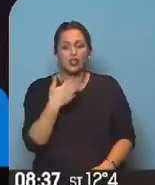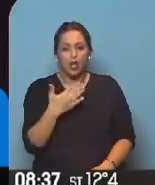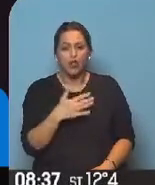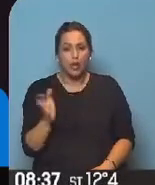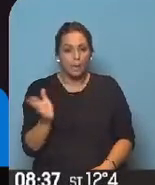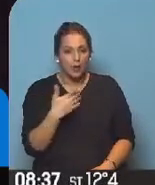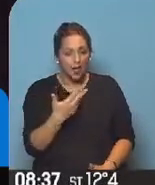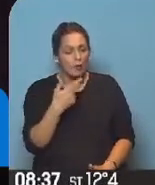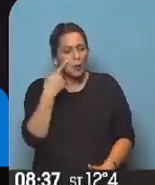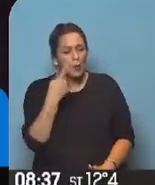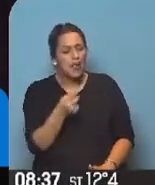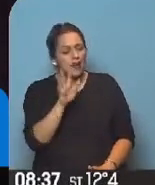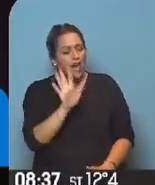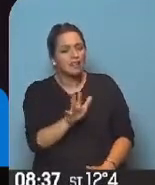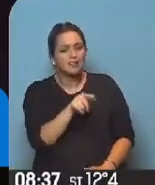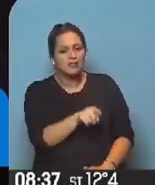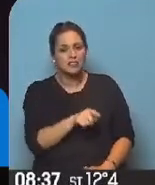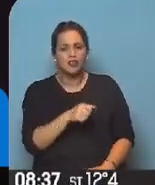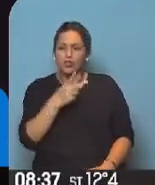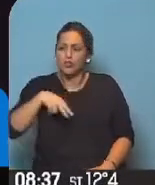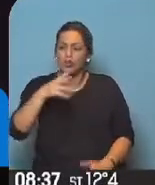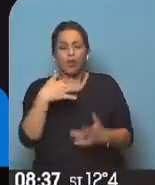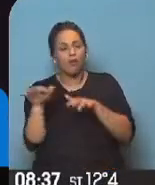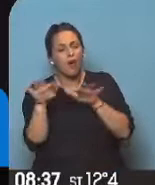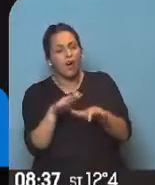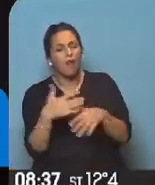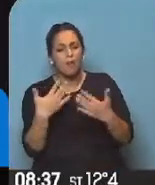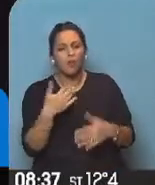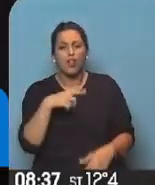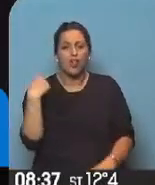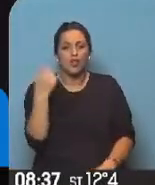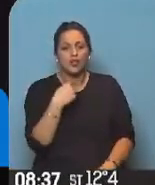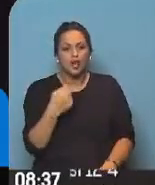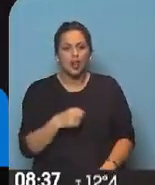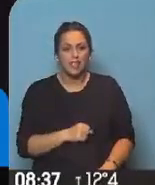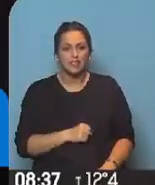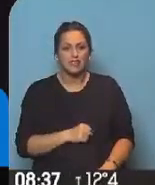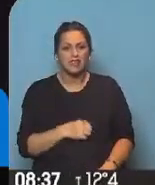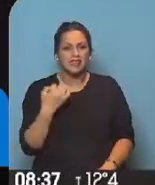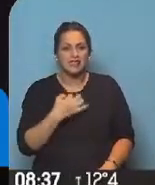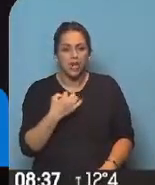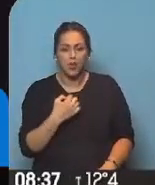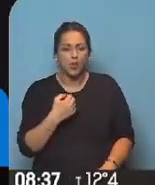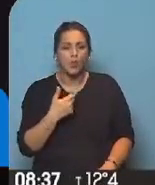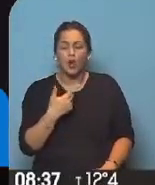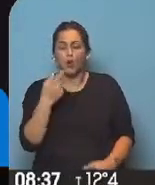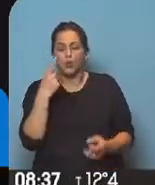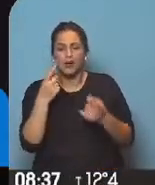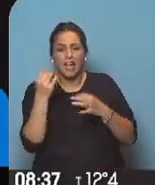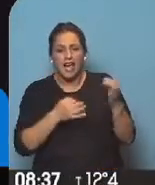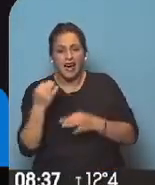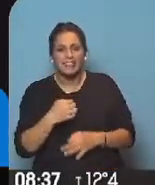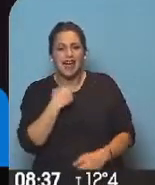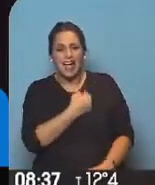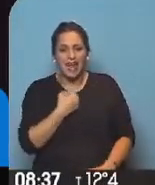esto se lo dije en el momento si todos pudiéramos ver esto creo que todos salimos corriendo hacemos una mamografía o una eco mamarias eso es